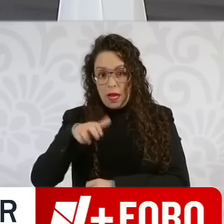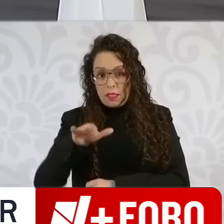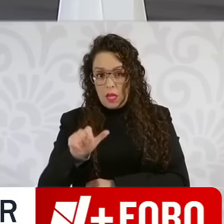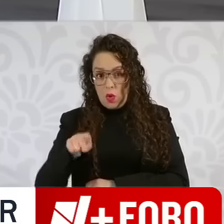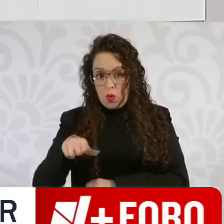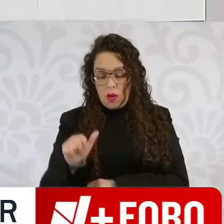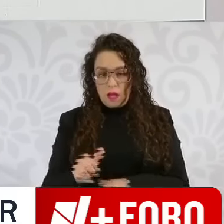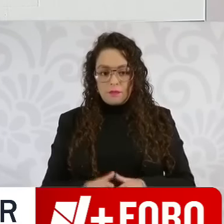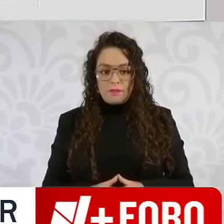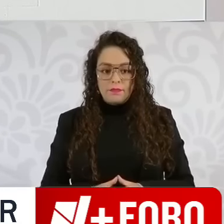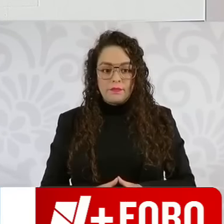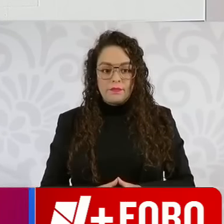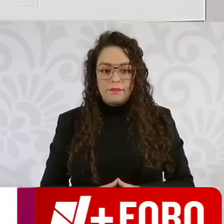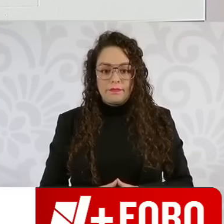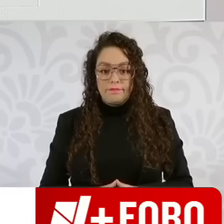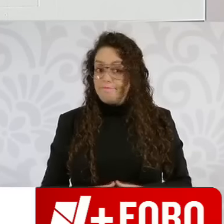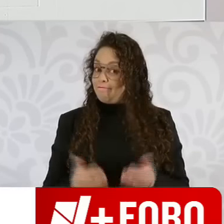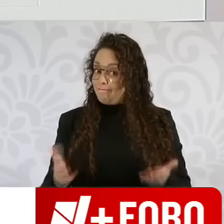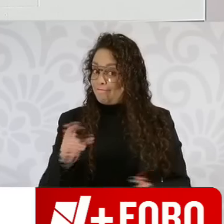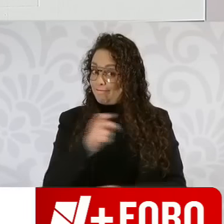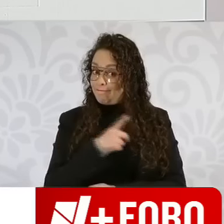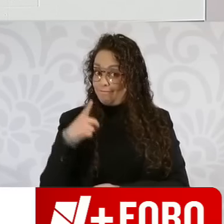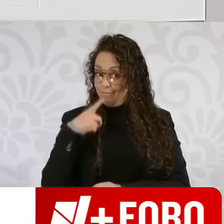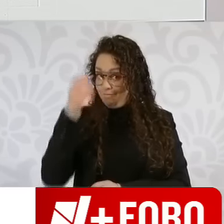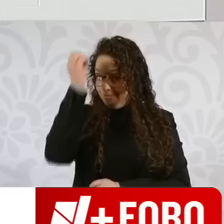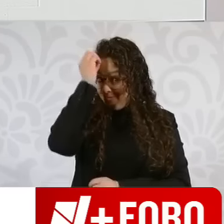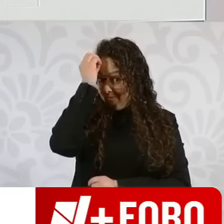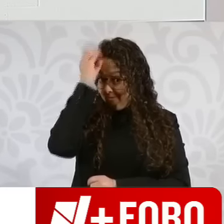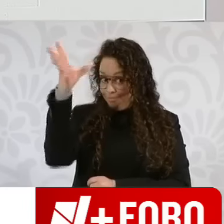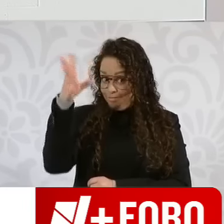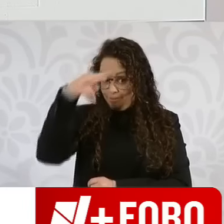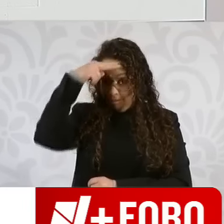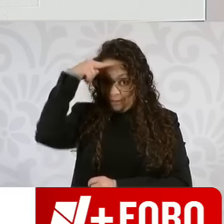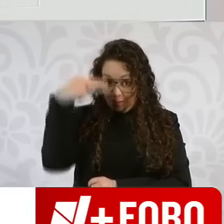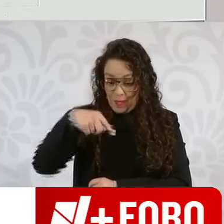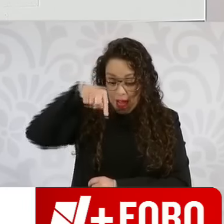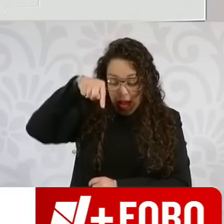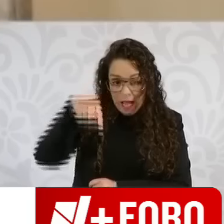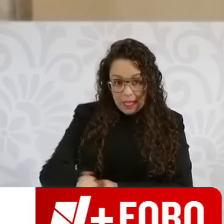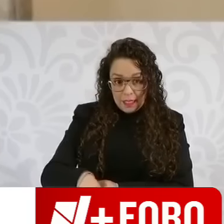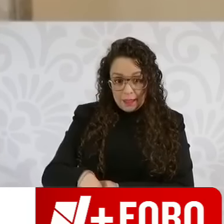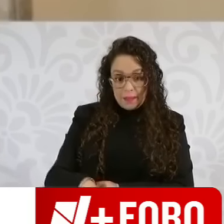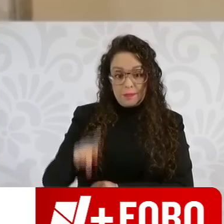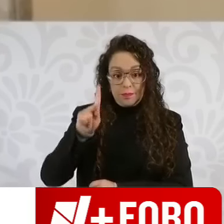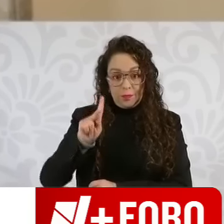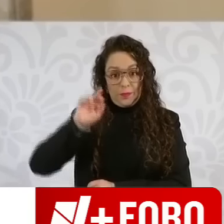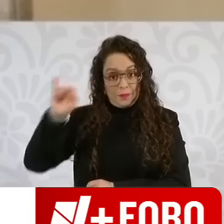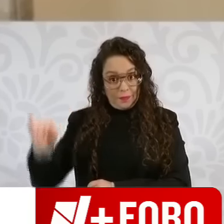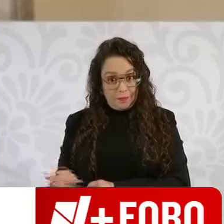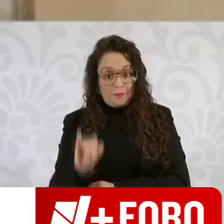No se nos olvide que aquí en México el Poder Judicial